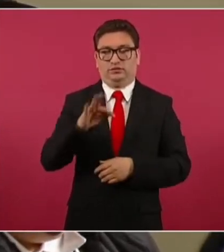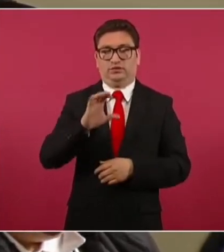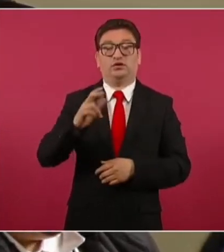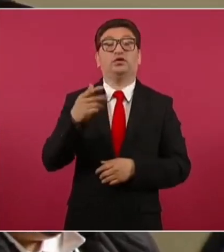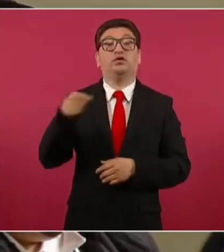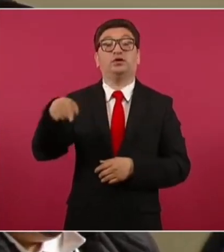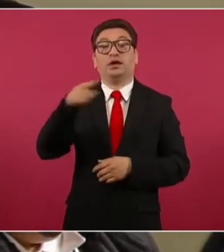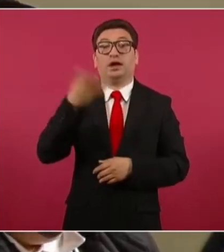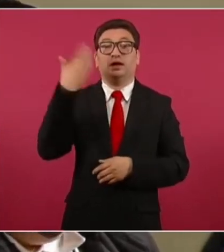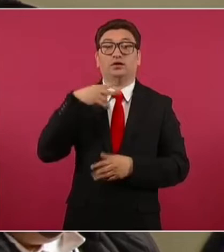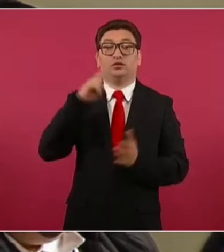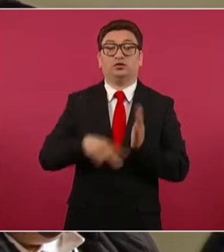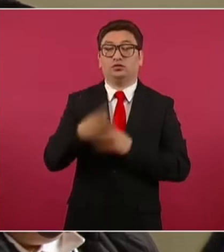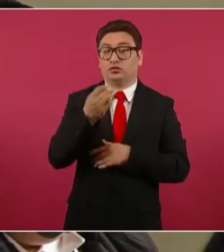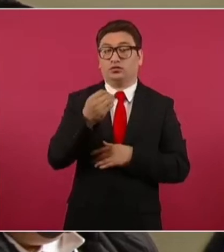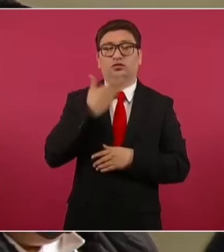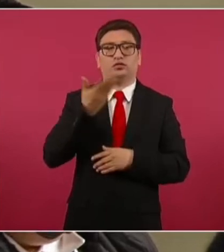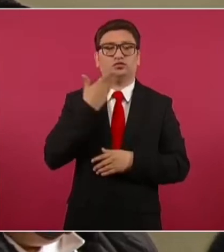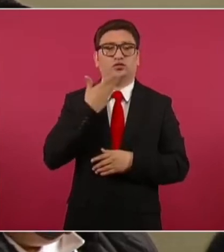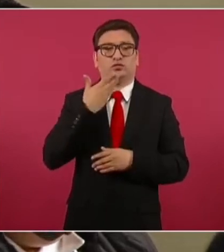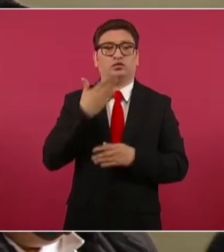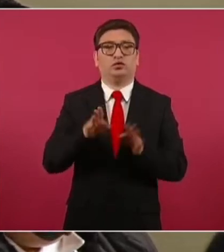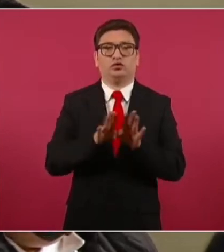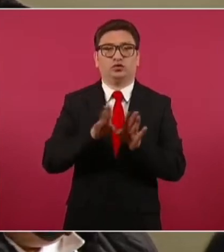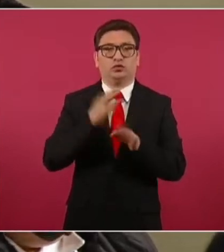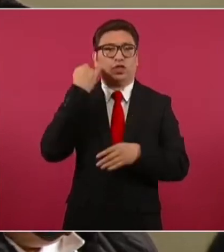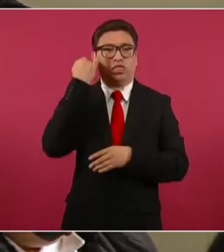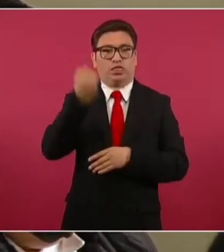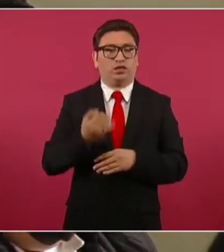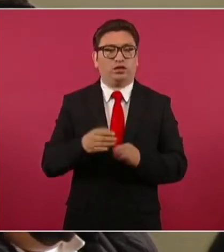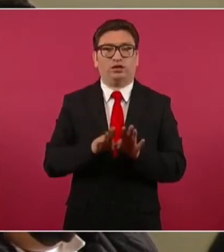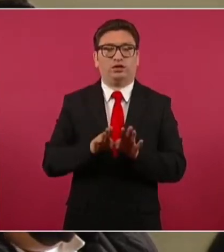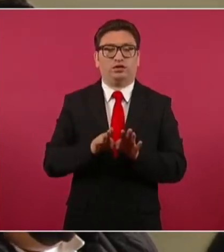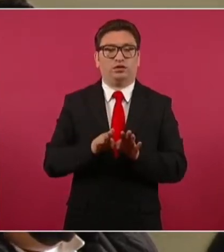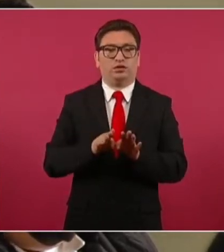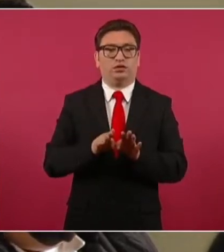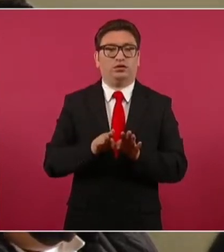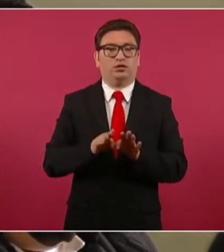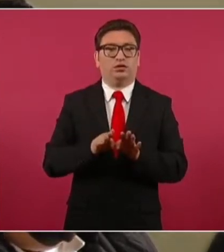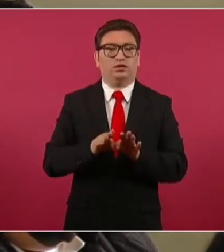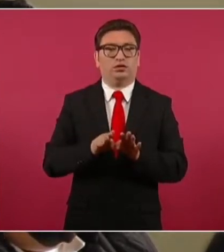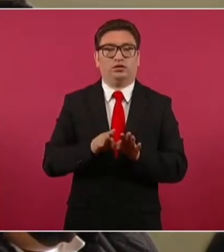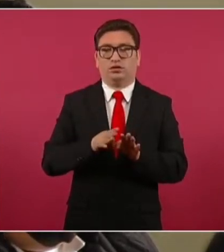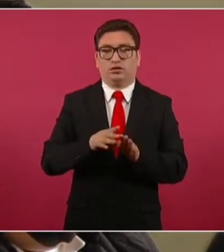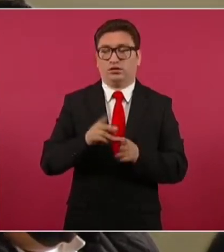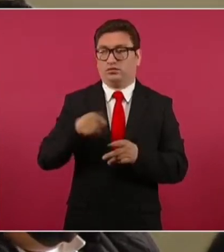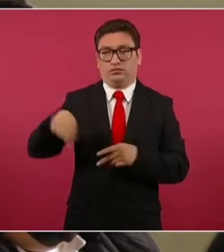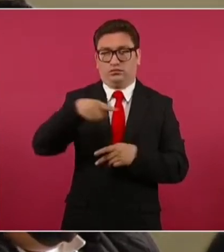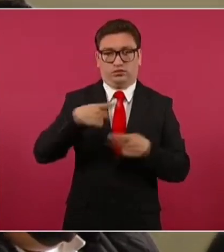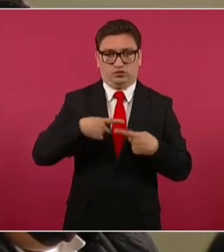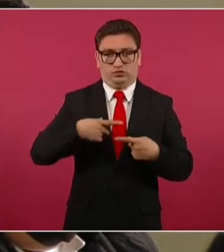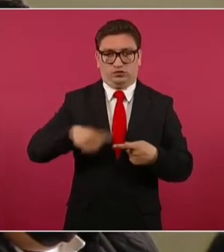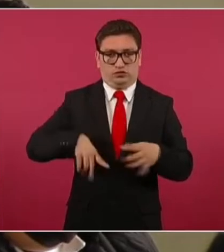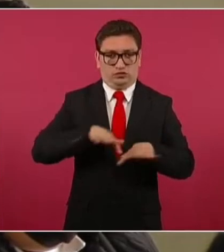de 2009 se empezó a dar una cuestión de inventar auditorías, de destituir a funcionarios públicos de